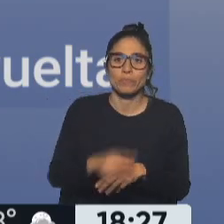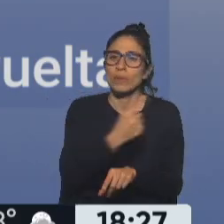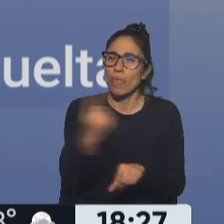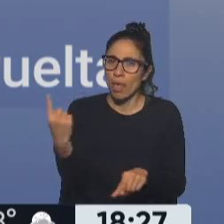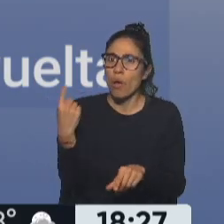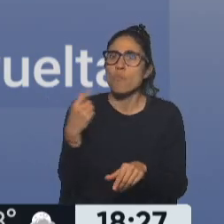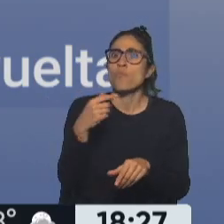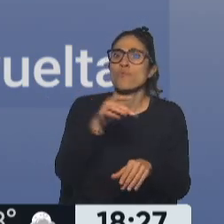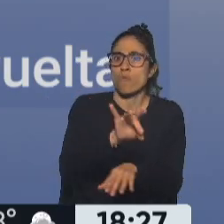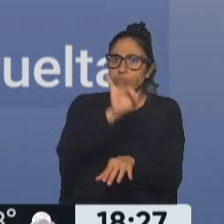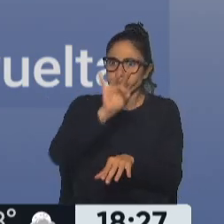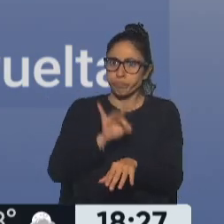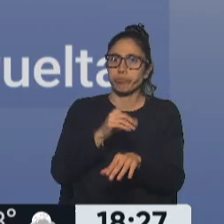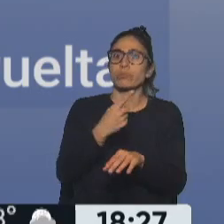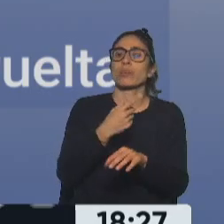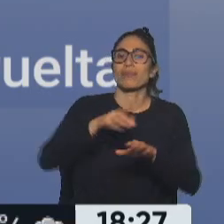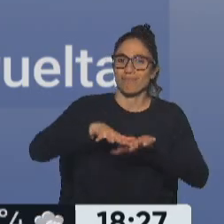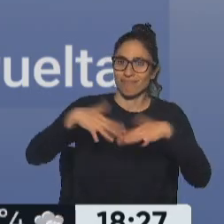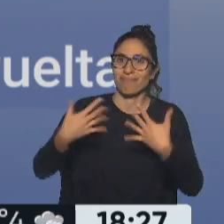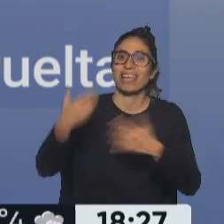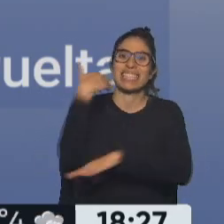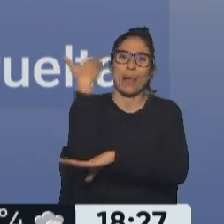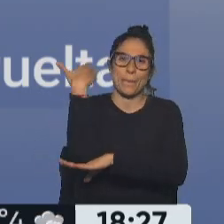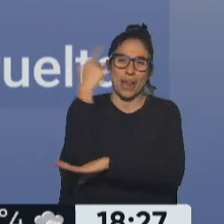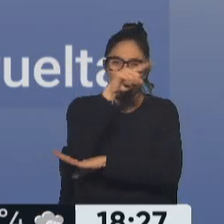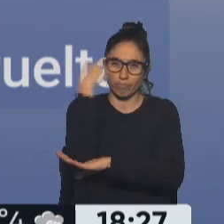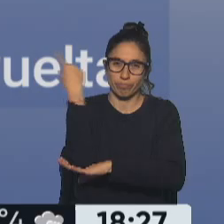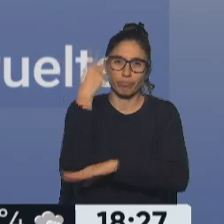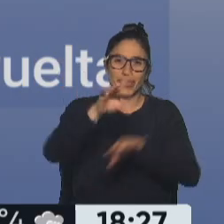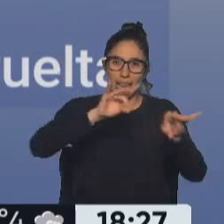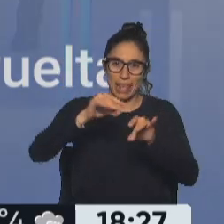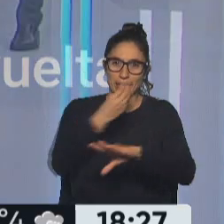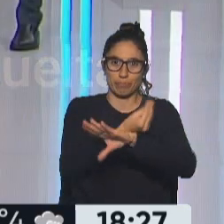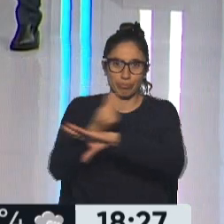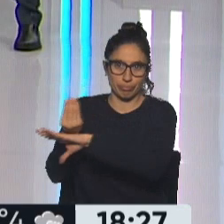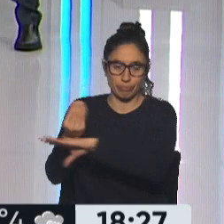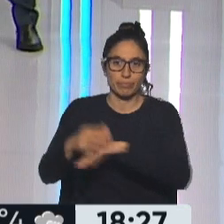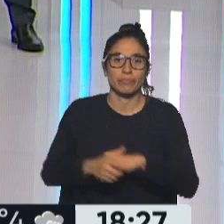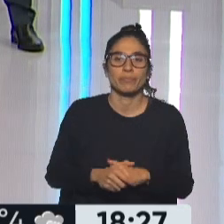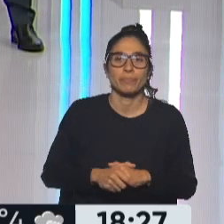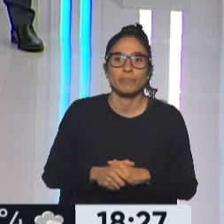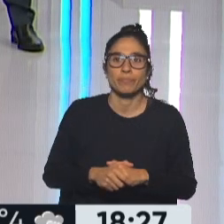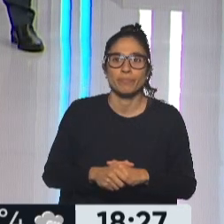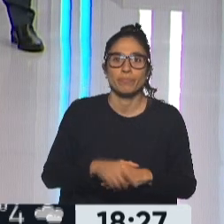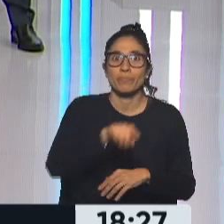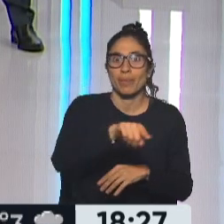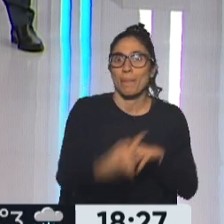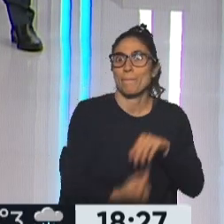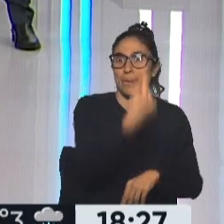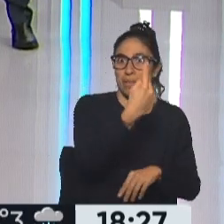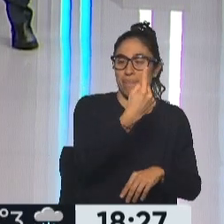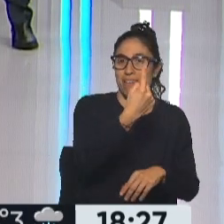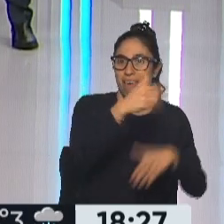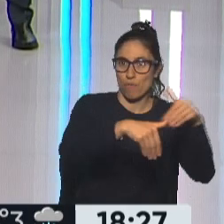Asamblea Nacional. Los candidatos con mayoría absoluta en su distrito son electos en primera vuelta.